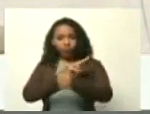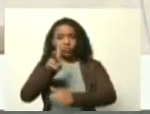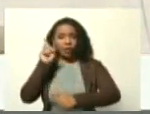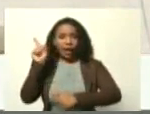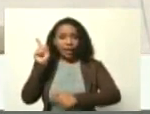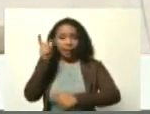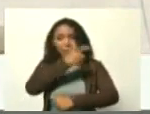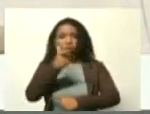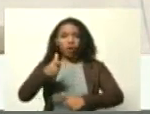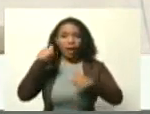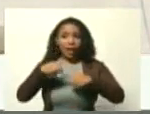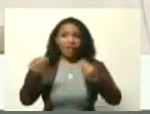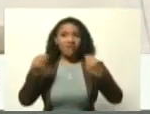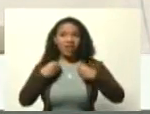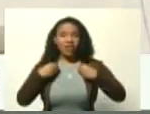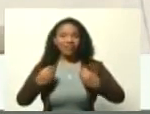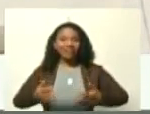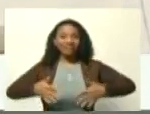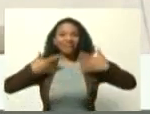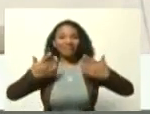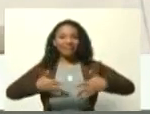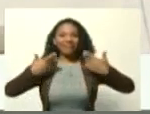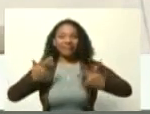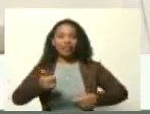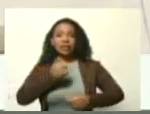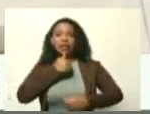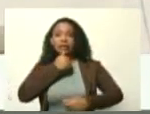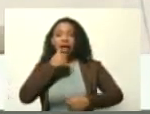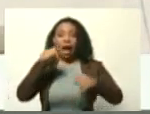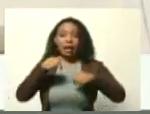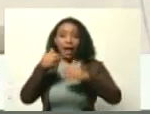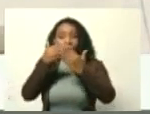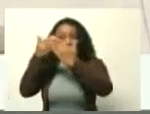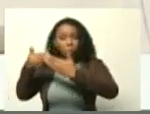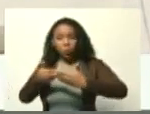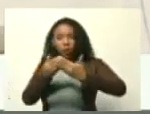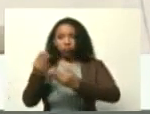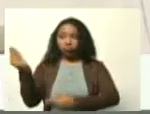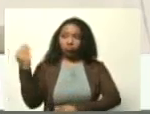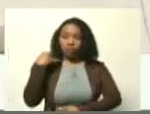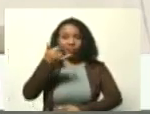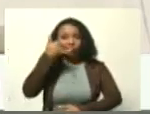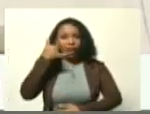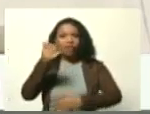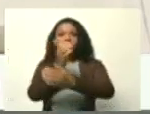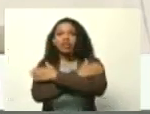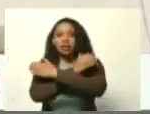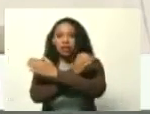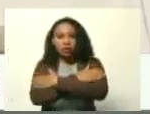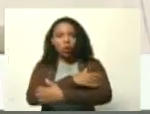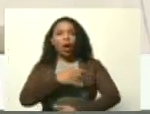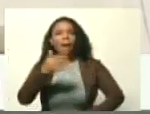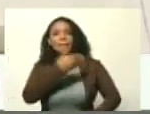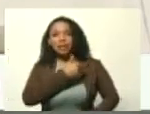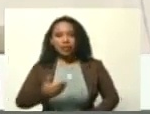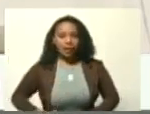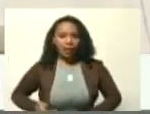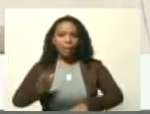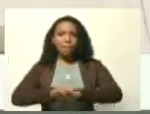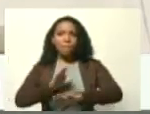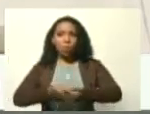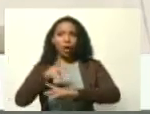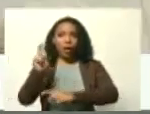está muy feliz, muy contenta. Quienes aquí estudiaron, bueno, nos han llamado para felicitar al presidente por